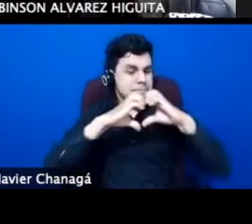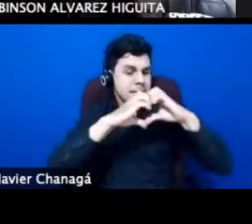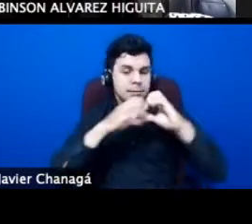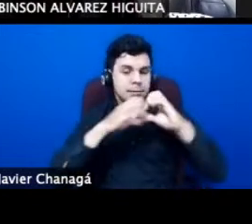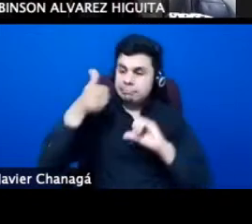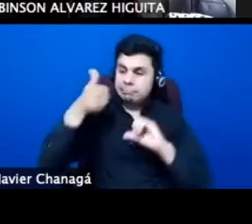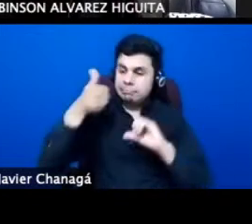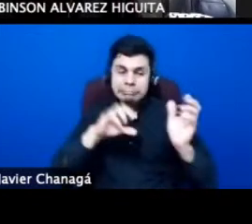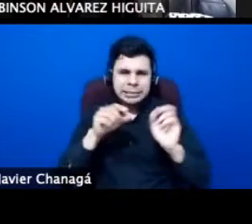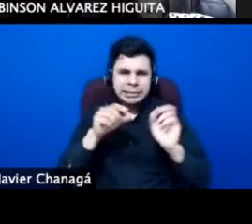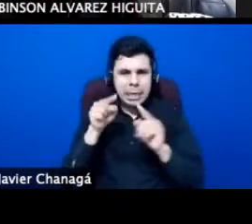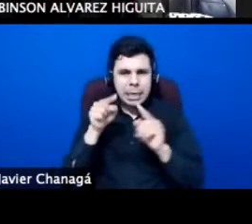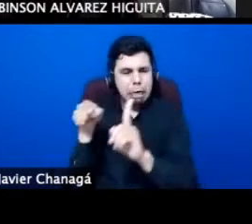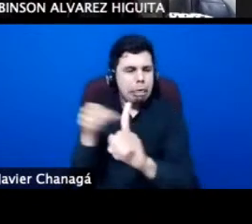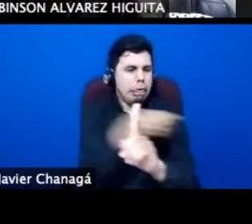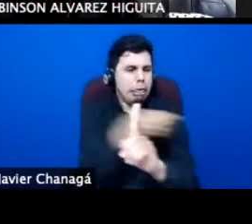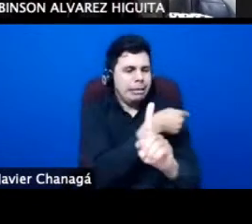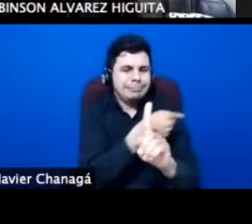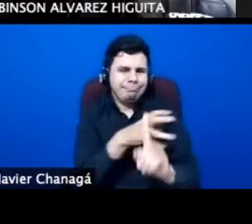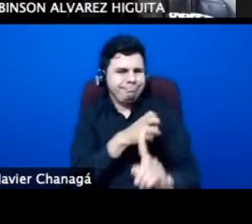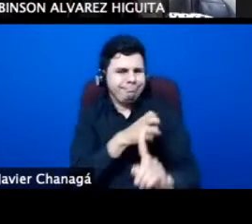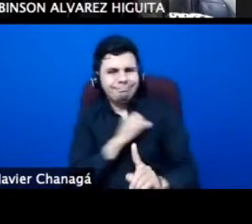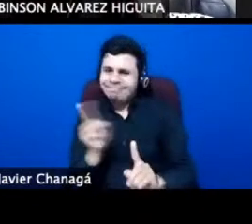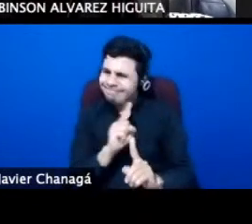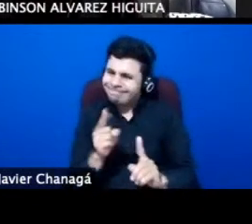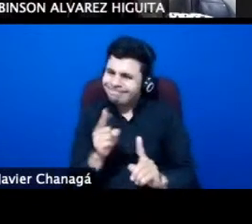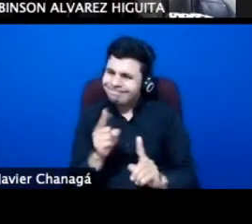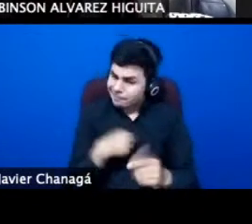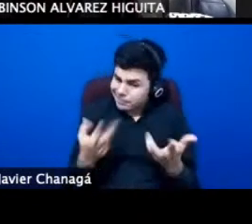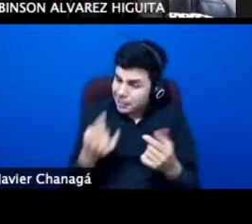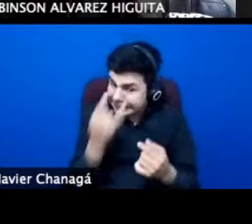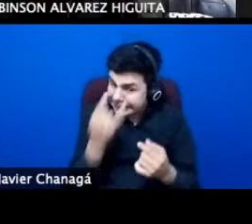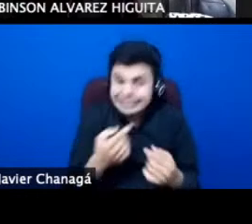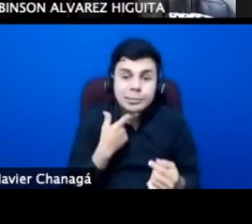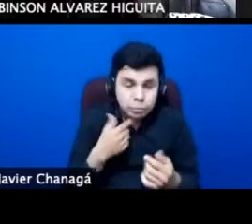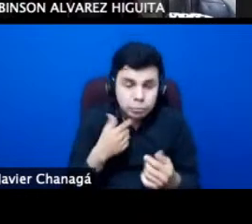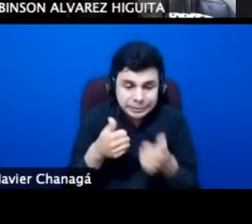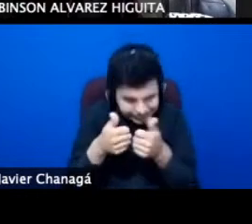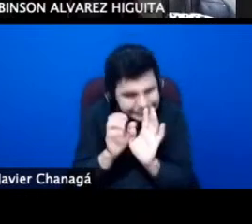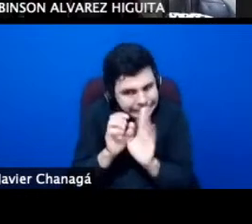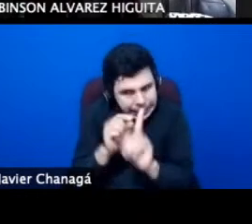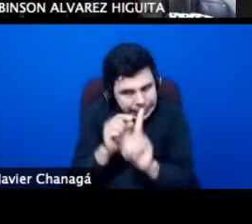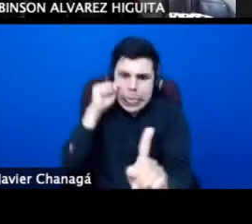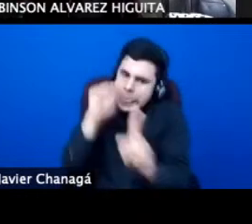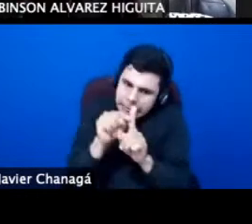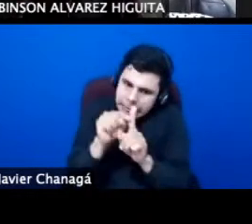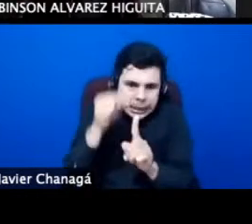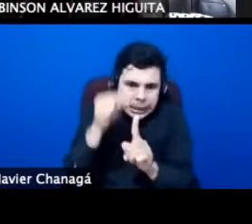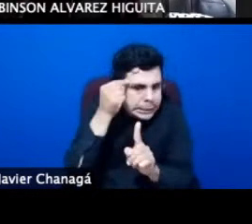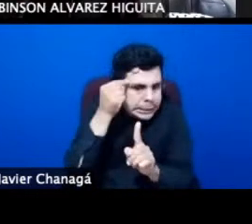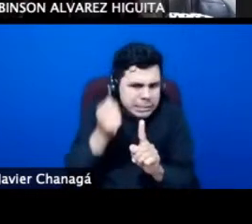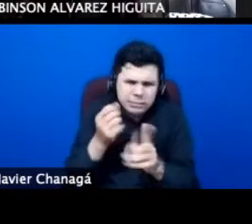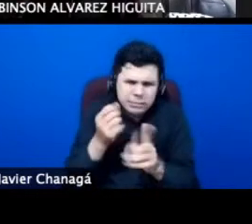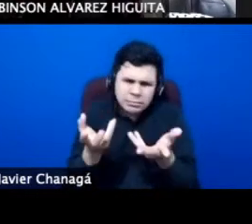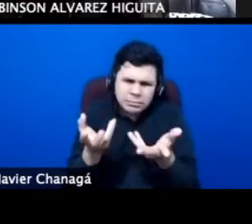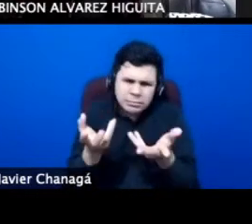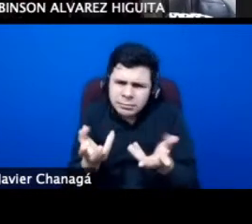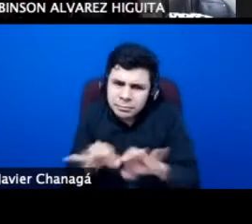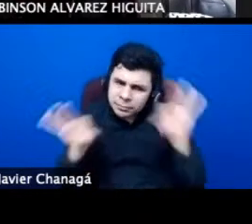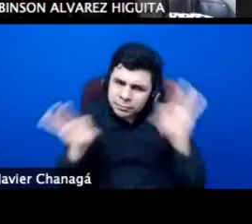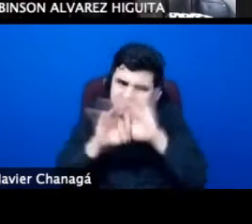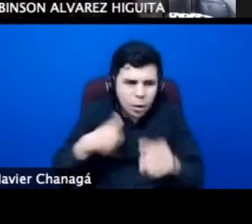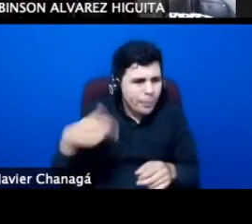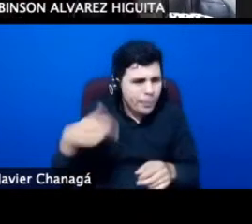embargo, creemos que es la posibilidad que ahorita nos dio la pandemia, también como lo dice Robinson, de